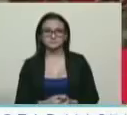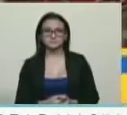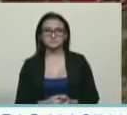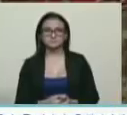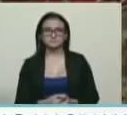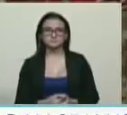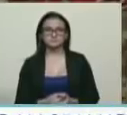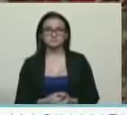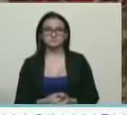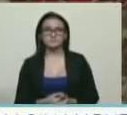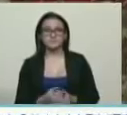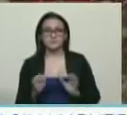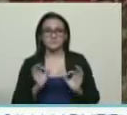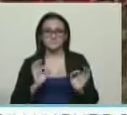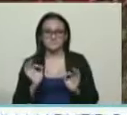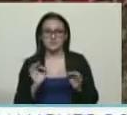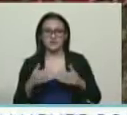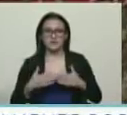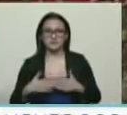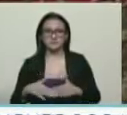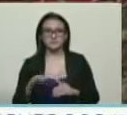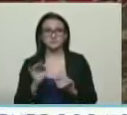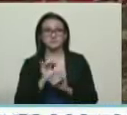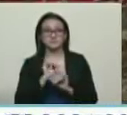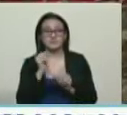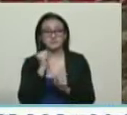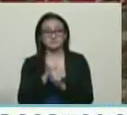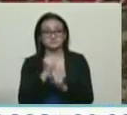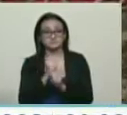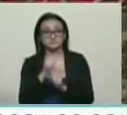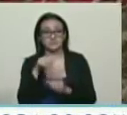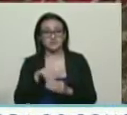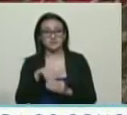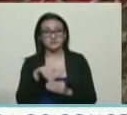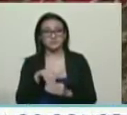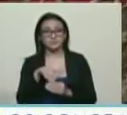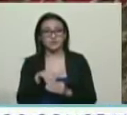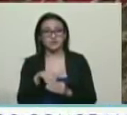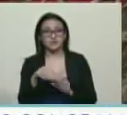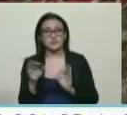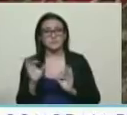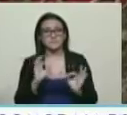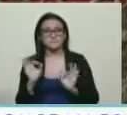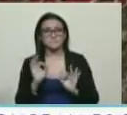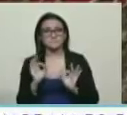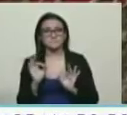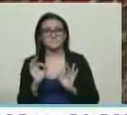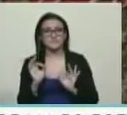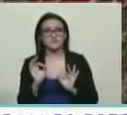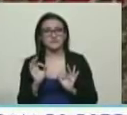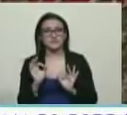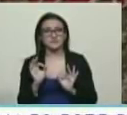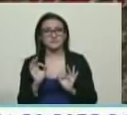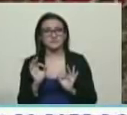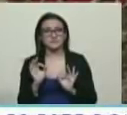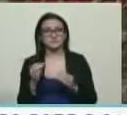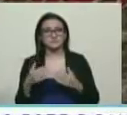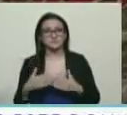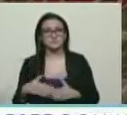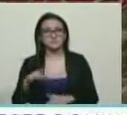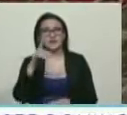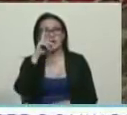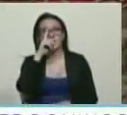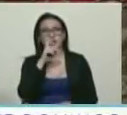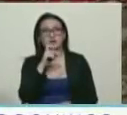prepararnos, una vez cerrada la jornada electoral, prepararnos para lo que va a ser el año